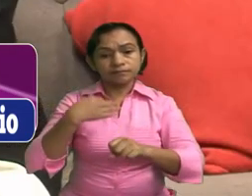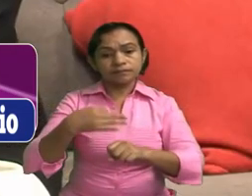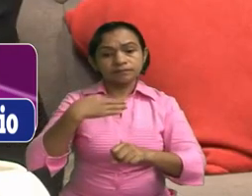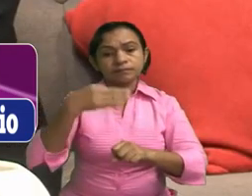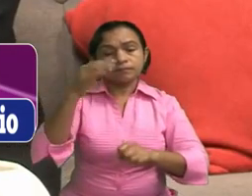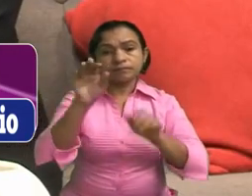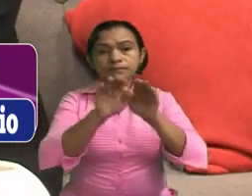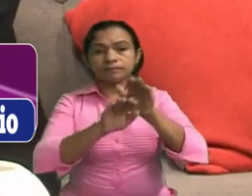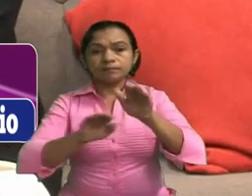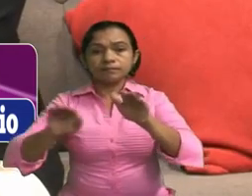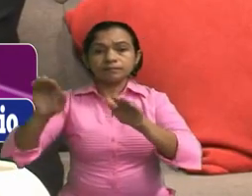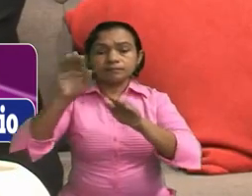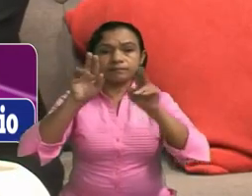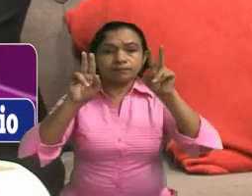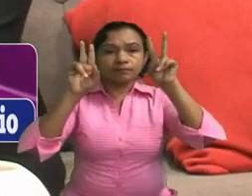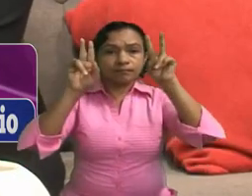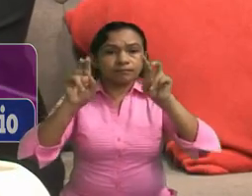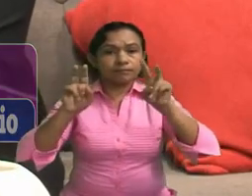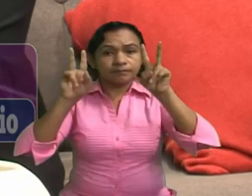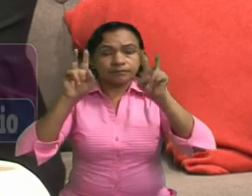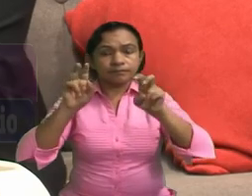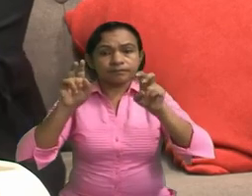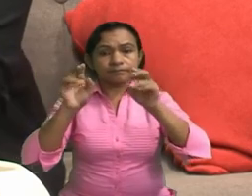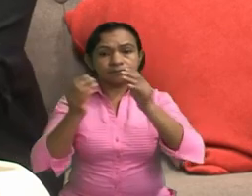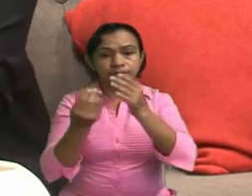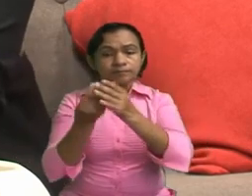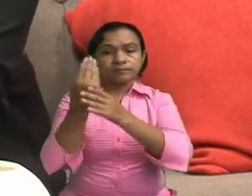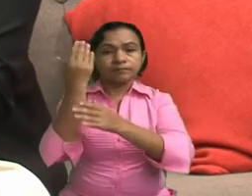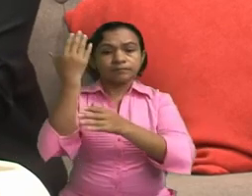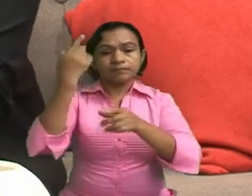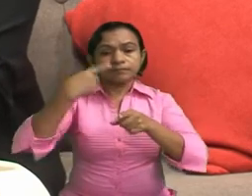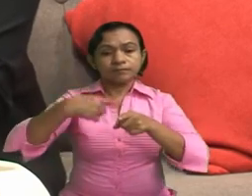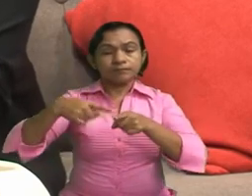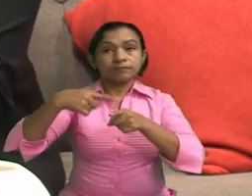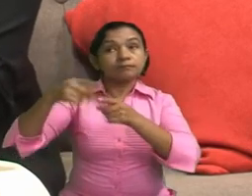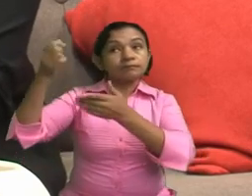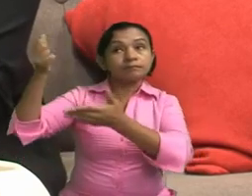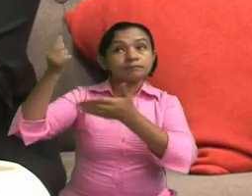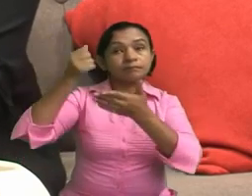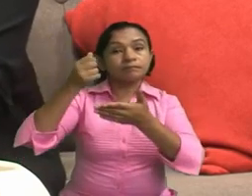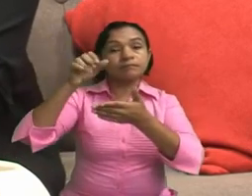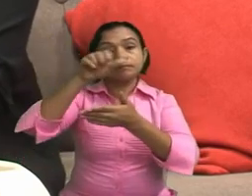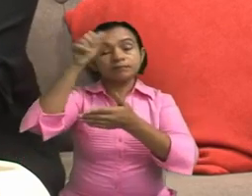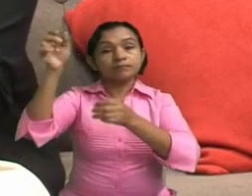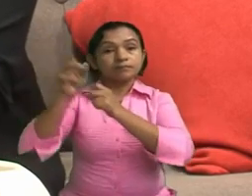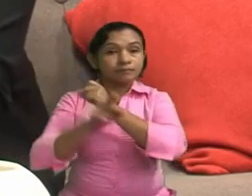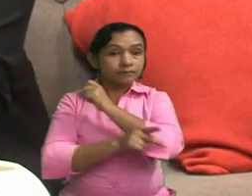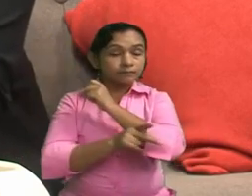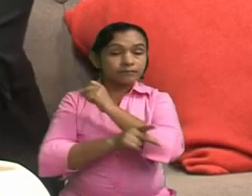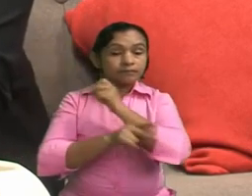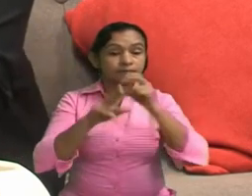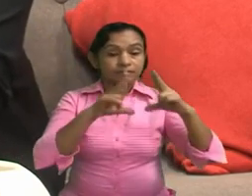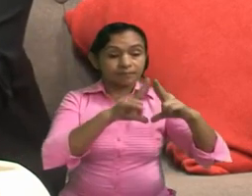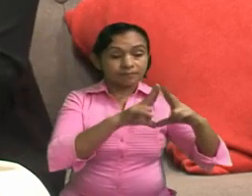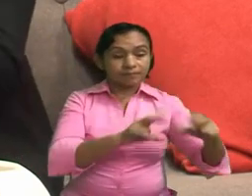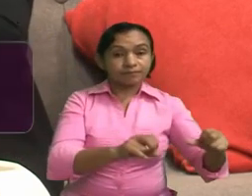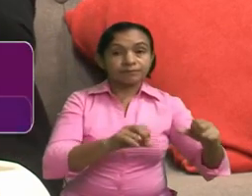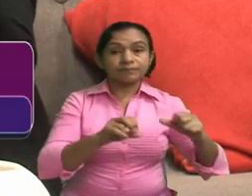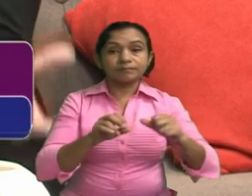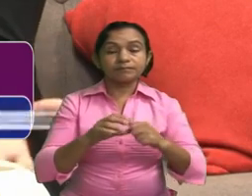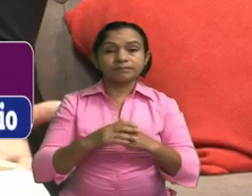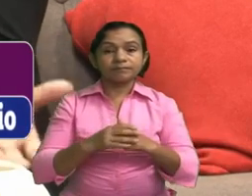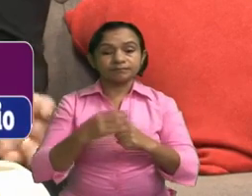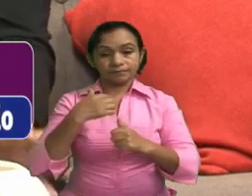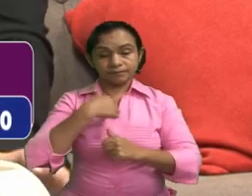incrementar más el tema de incentivos o de pago porque conservemos. Uh-huh. ¿Ya? En otras palabras, me va a